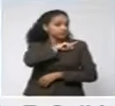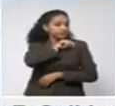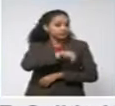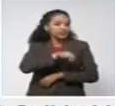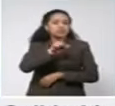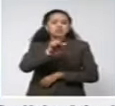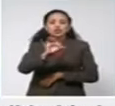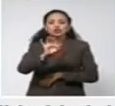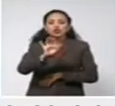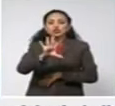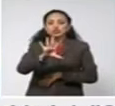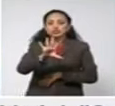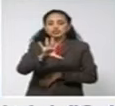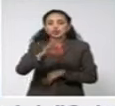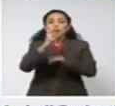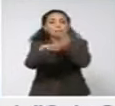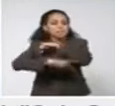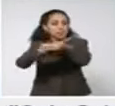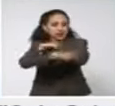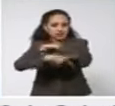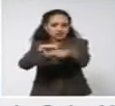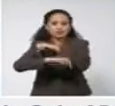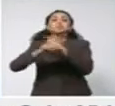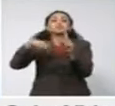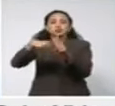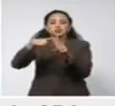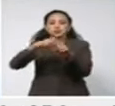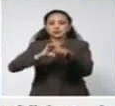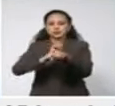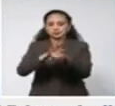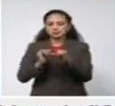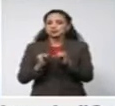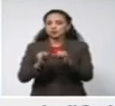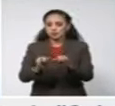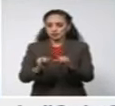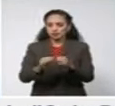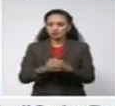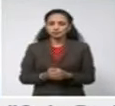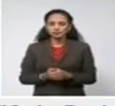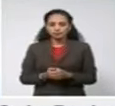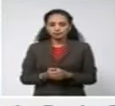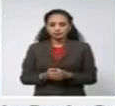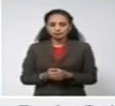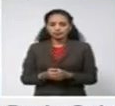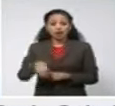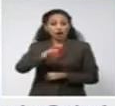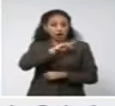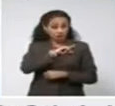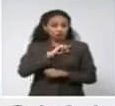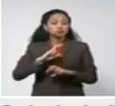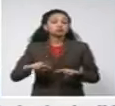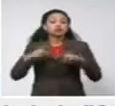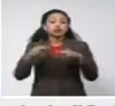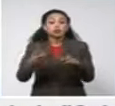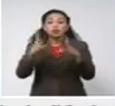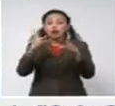185 países que han reportado casos de COVID. Ayer nuevamente un número elevado de casos